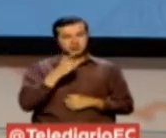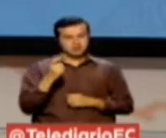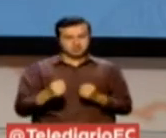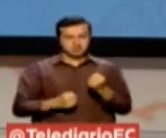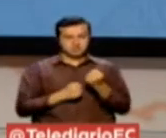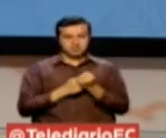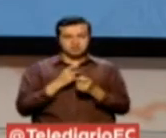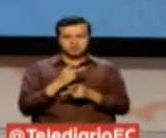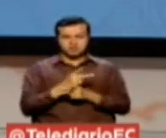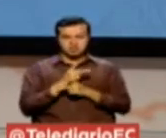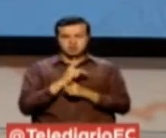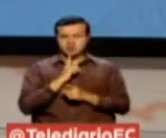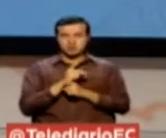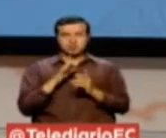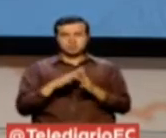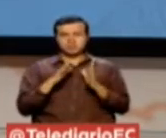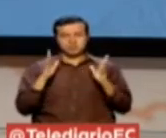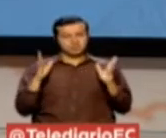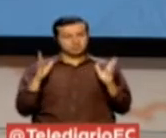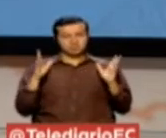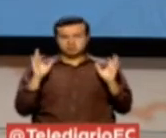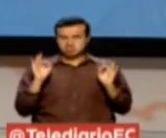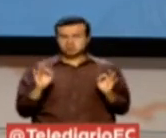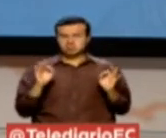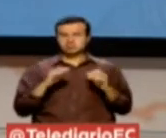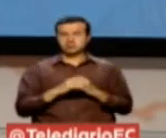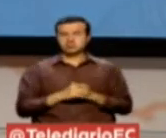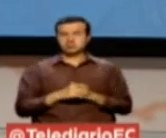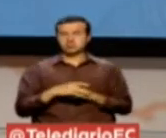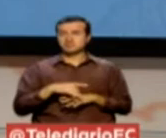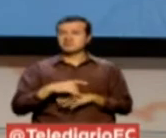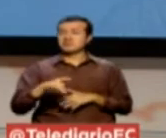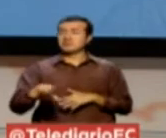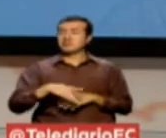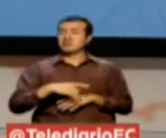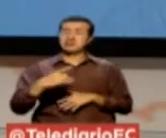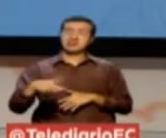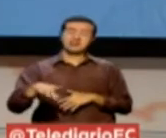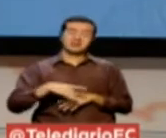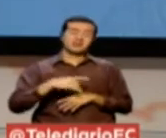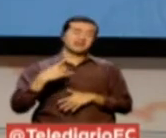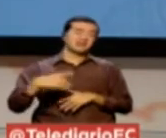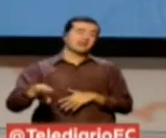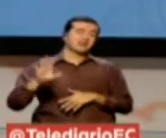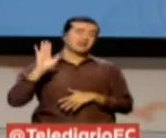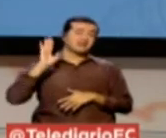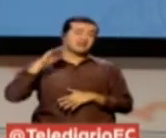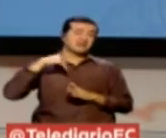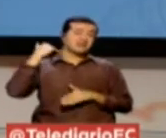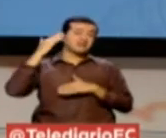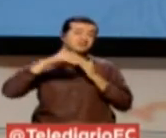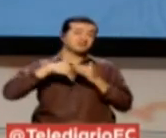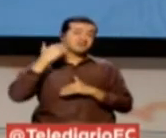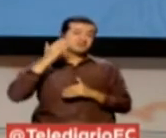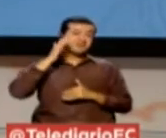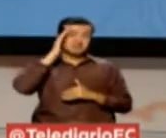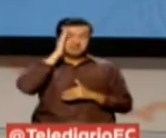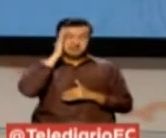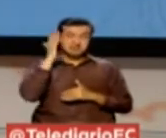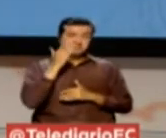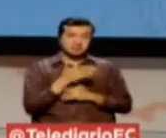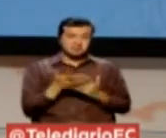el Consejo podría hacer muchas cosas. Si lo dejan solo, abandonado, va a resultar pues